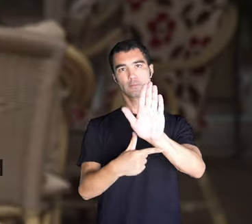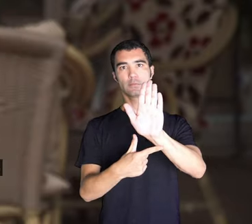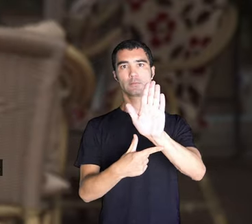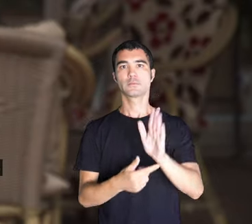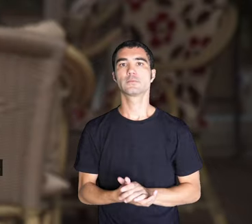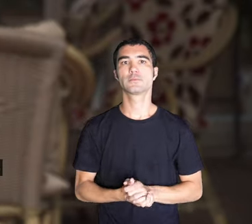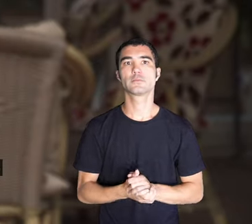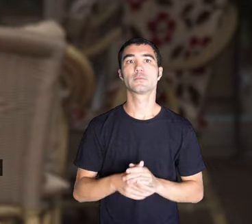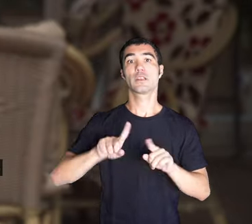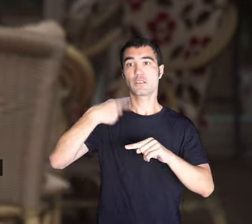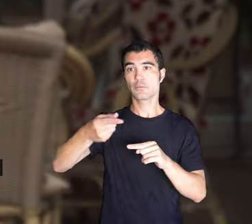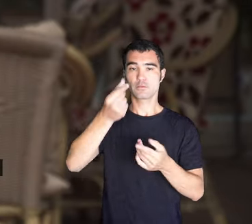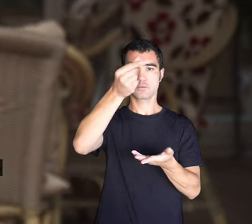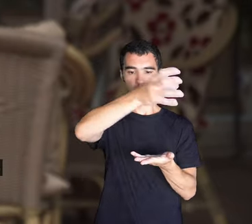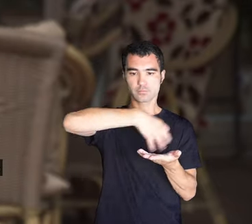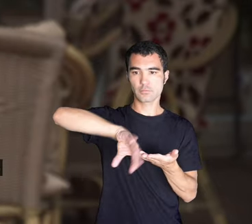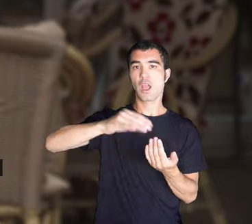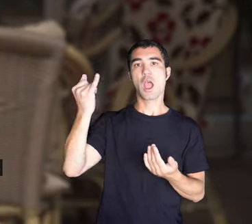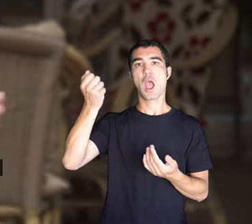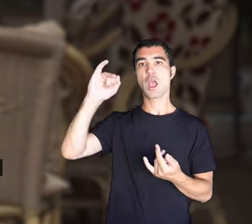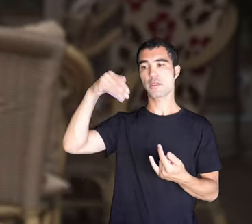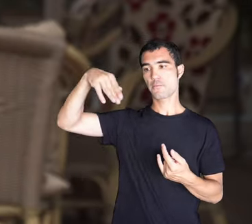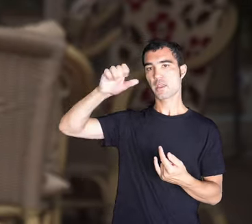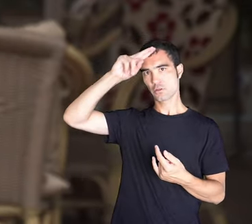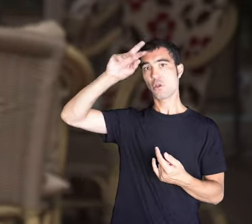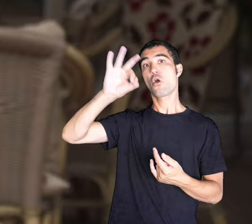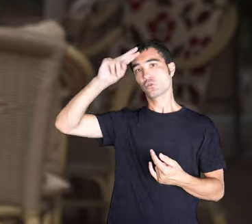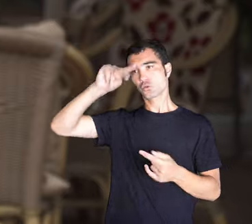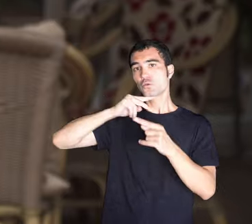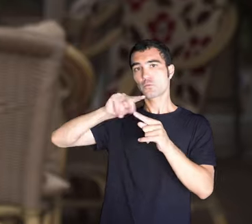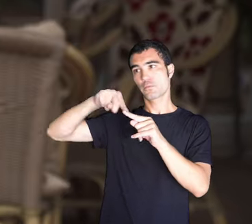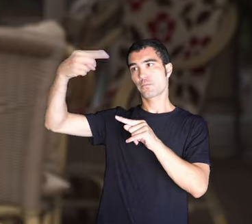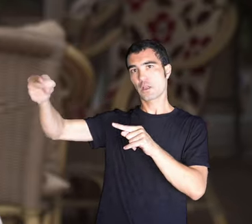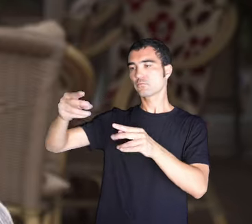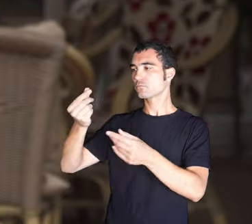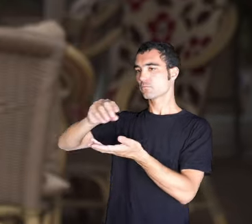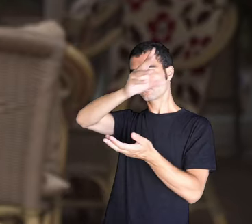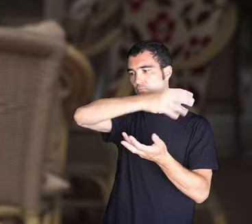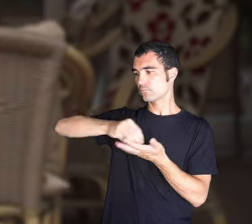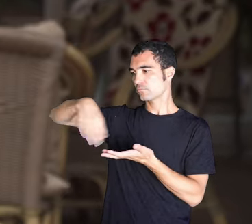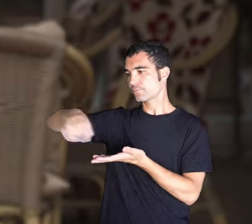o daban el dinero a Jaime o a su padre dentro de...